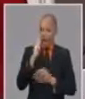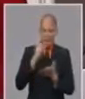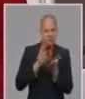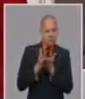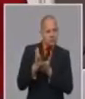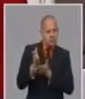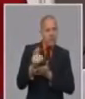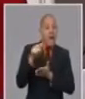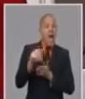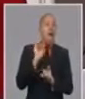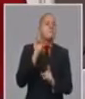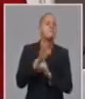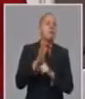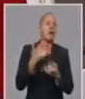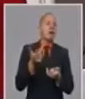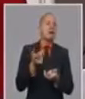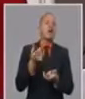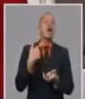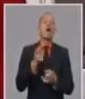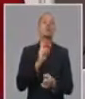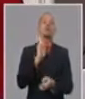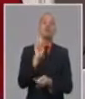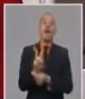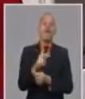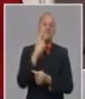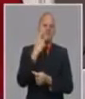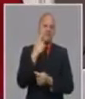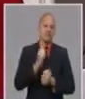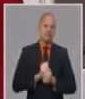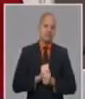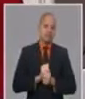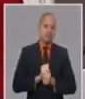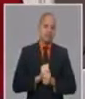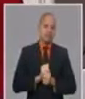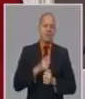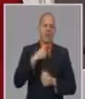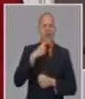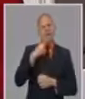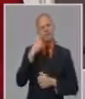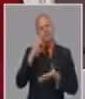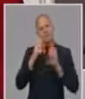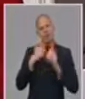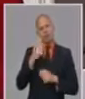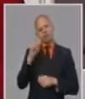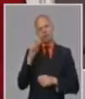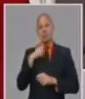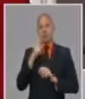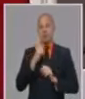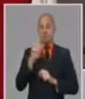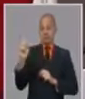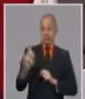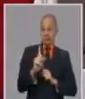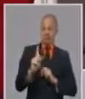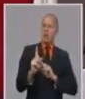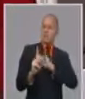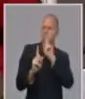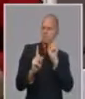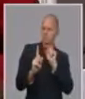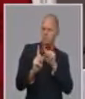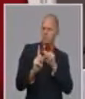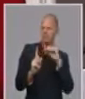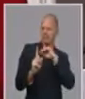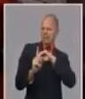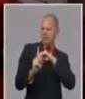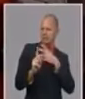donde se le hace la primera consulta, donde se le debe hacer la primera consulta, su primera evaluación, cuando llegan, cómo te sientes, qué están. Eso hay